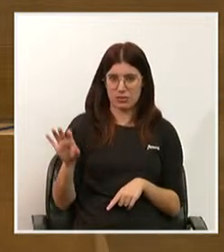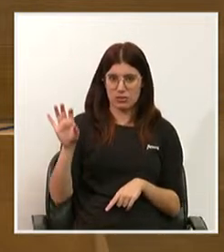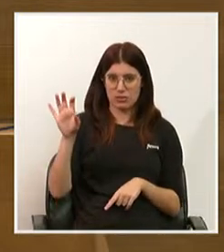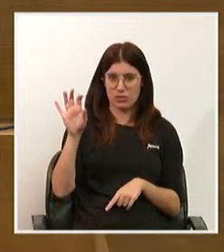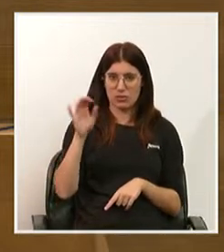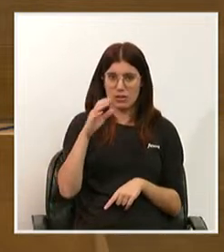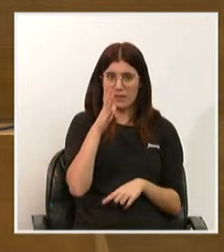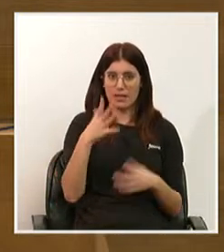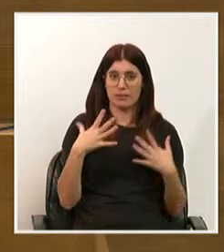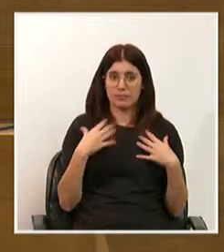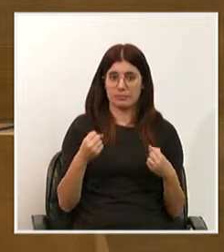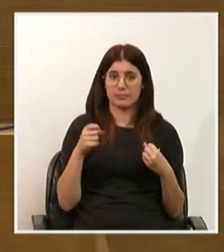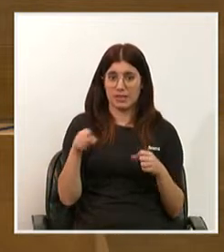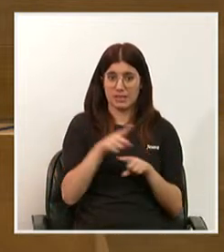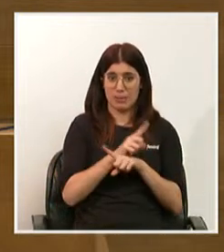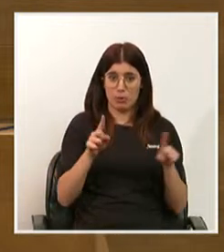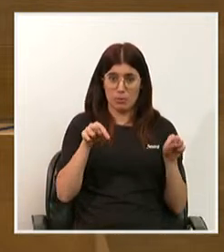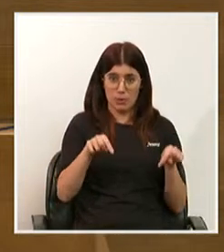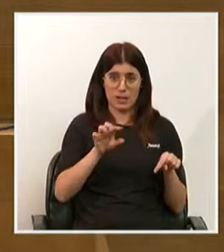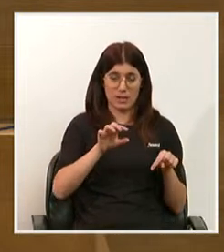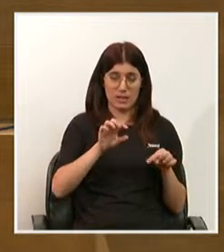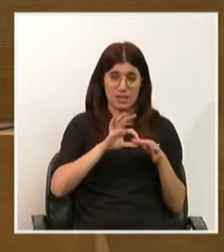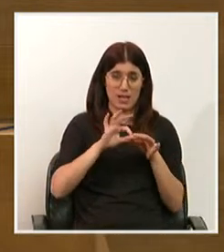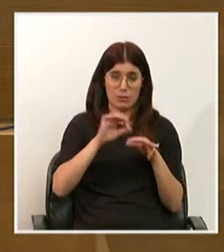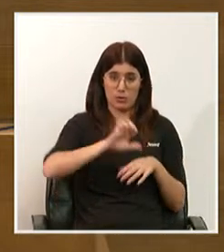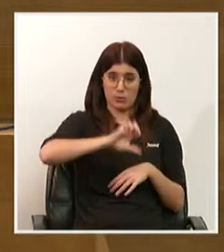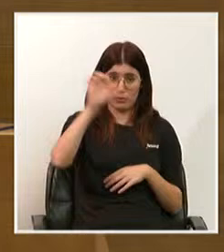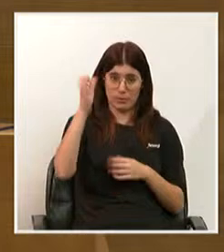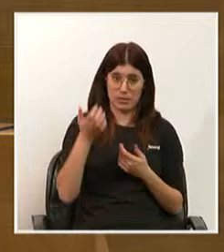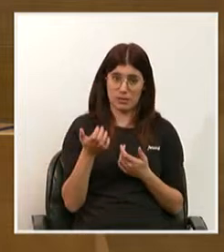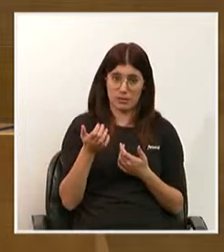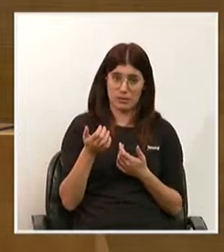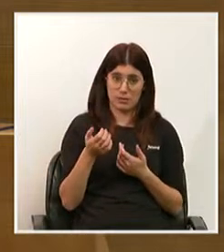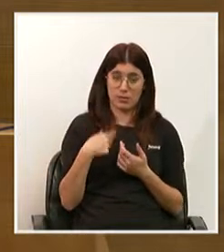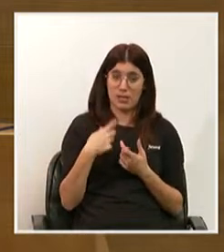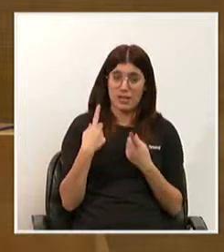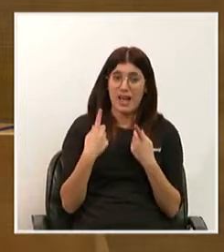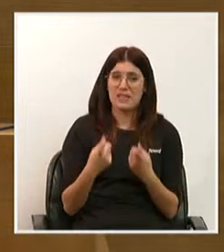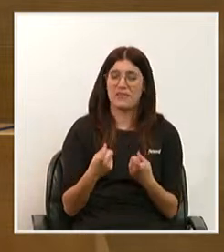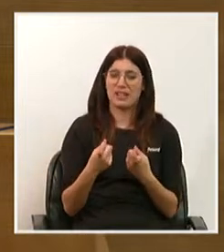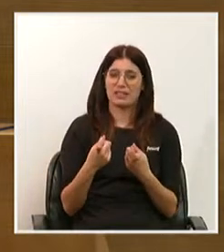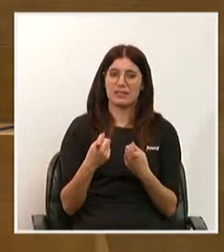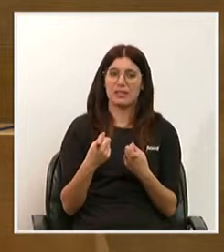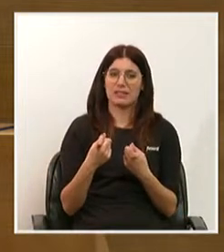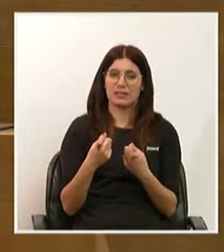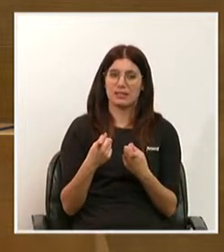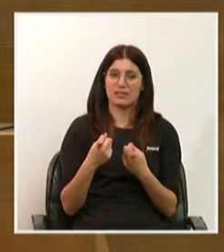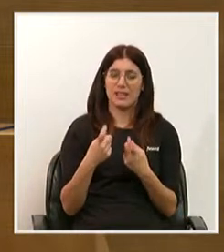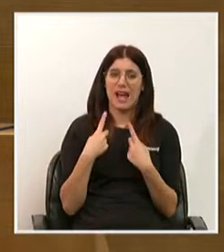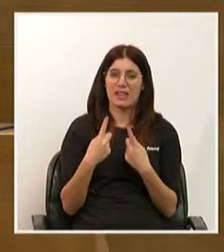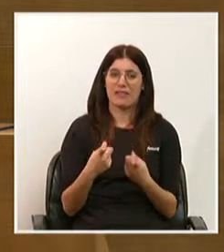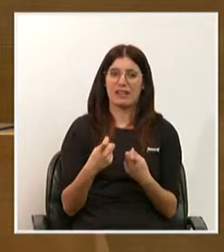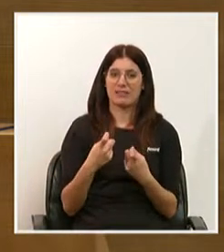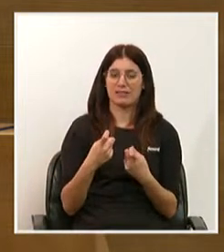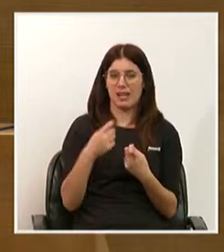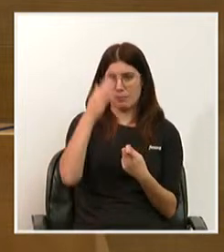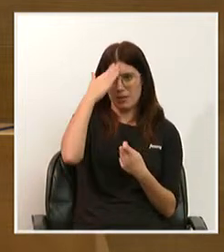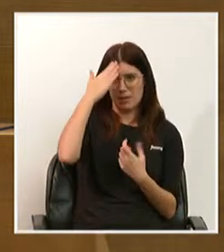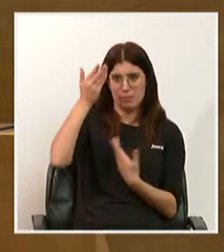fitosanitar que estáa esut queque el princip de